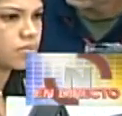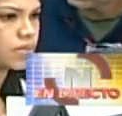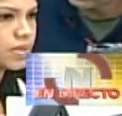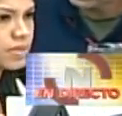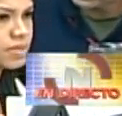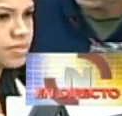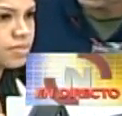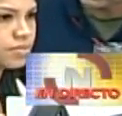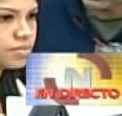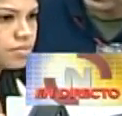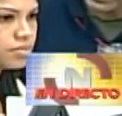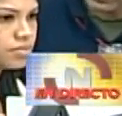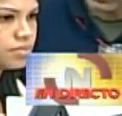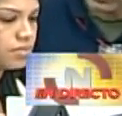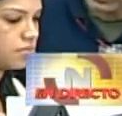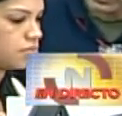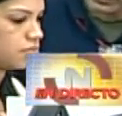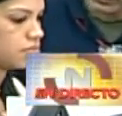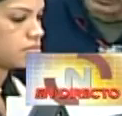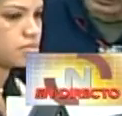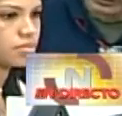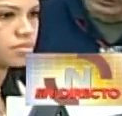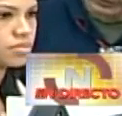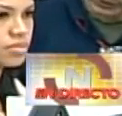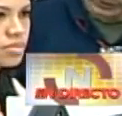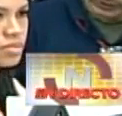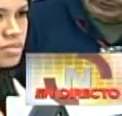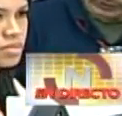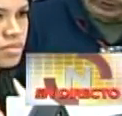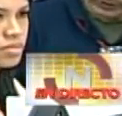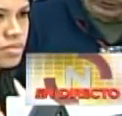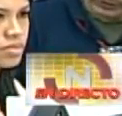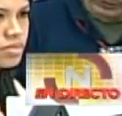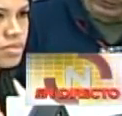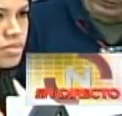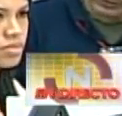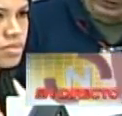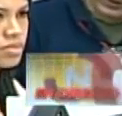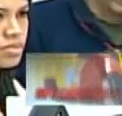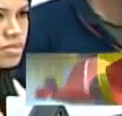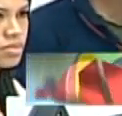transmite de lunes a viernes por Radio Miraflores. Es la información, y con ella devolvemos este contacto.